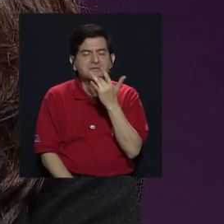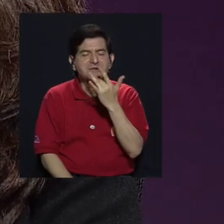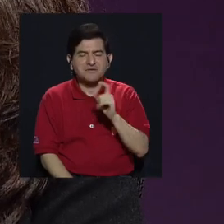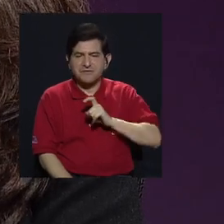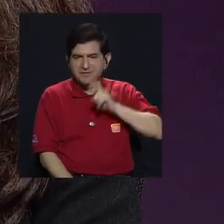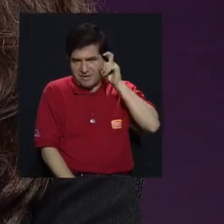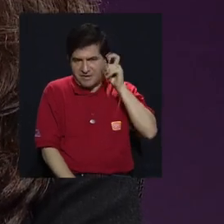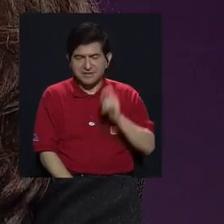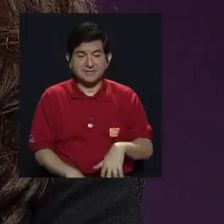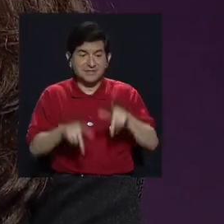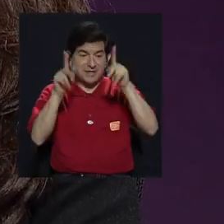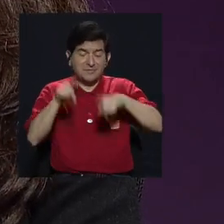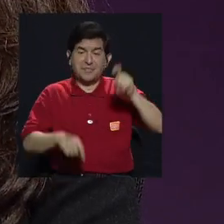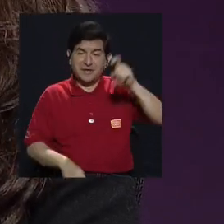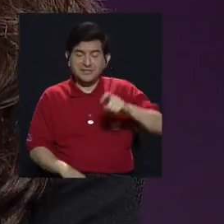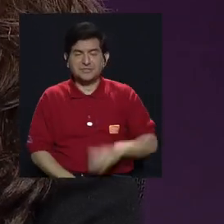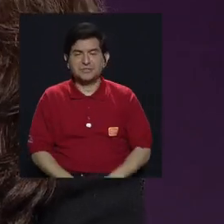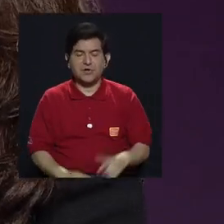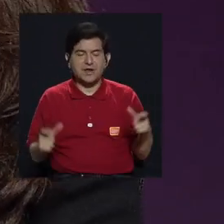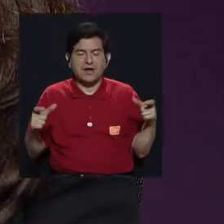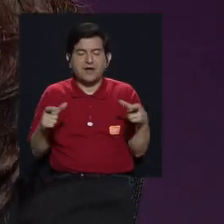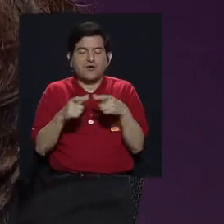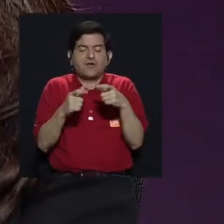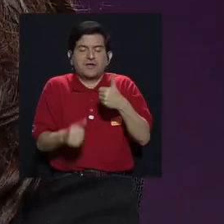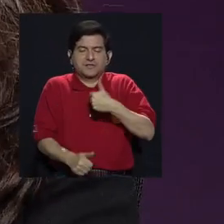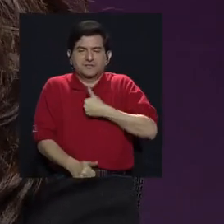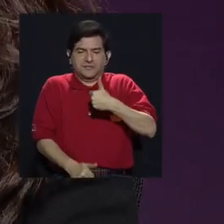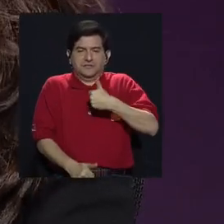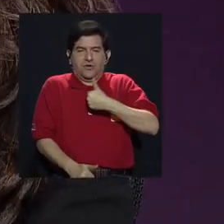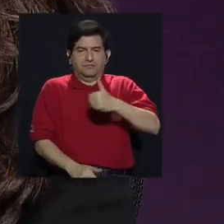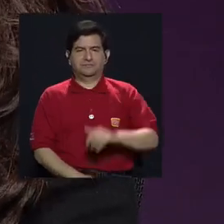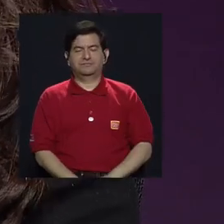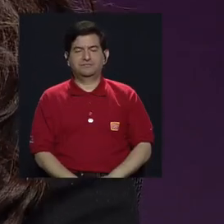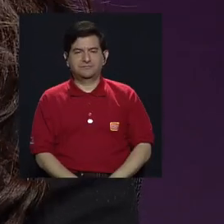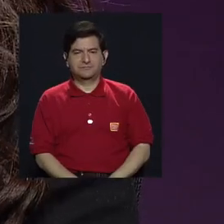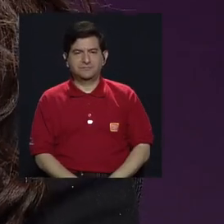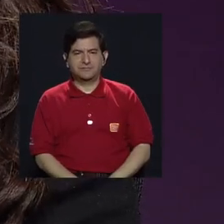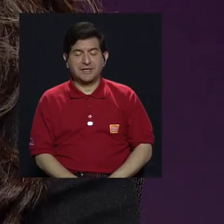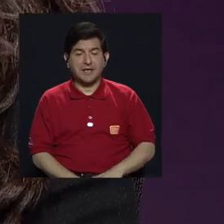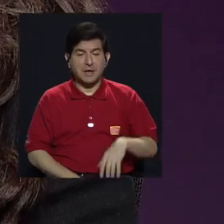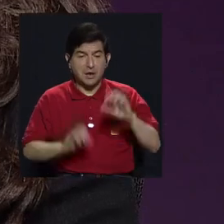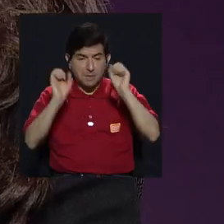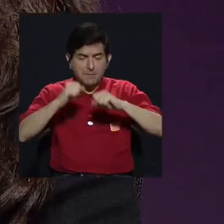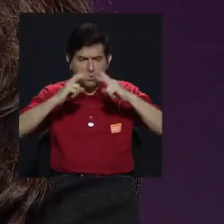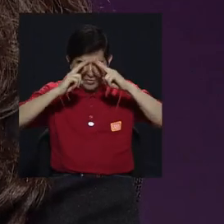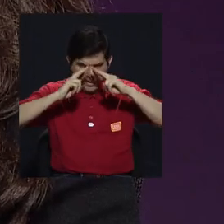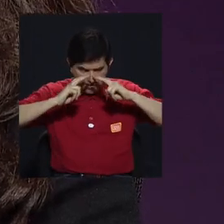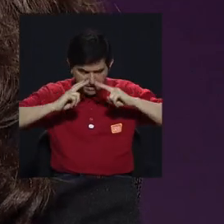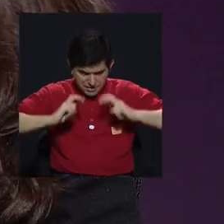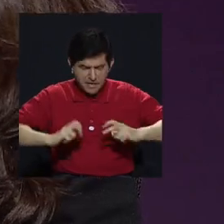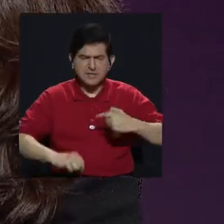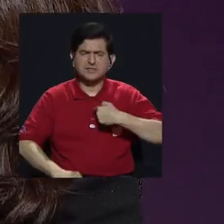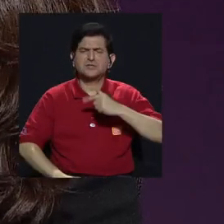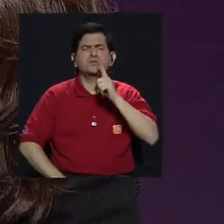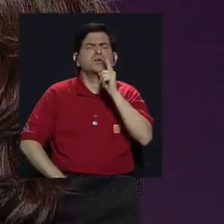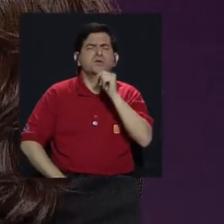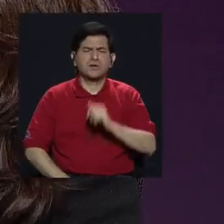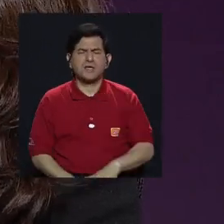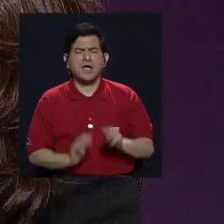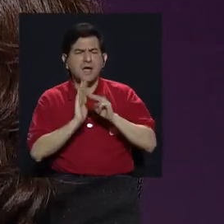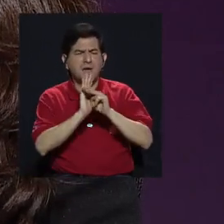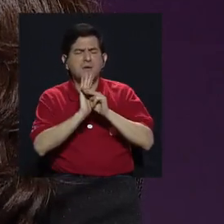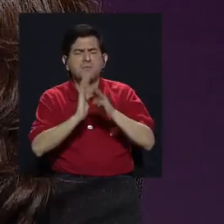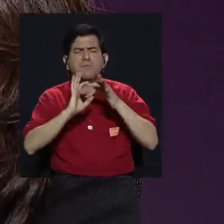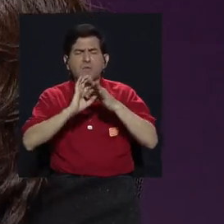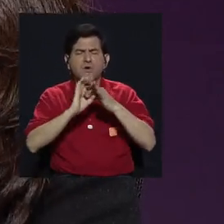sexual, es algo que la persona necesita conectarse consigo misma, consigo mismo, hacer una lectura de quién soy yo, cuál es el